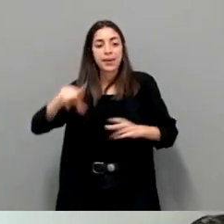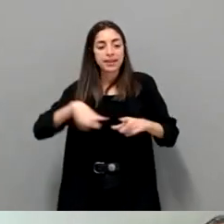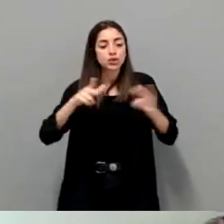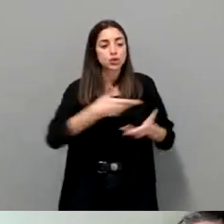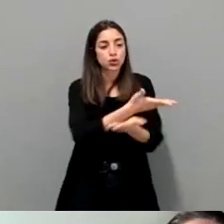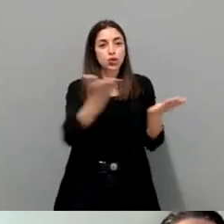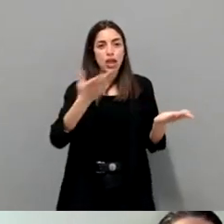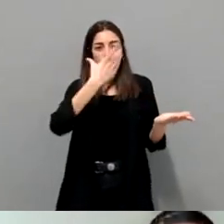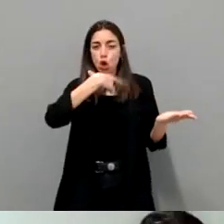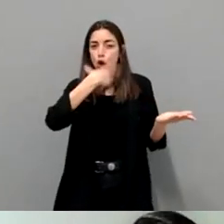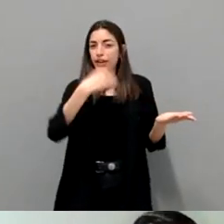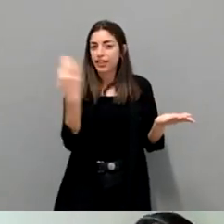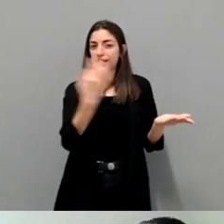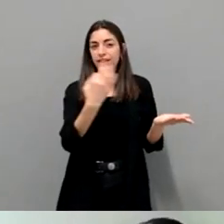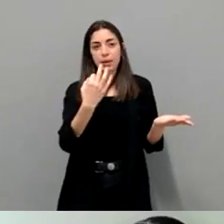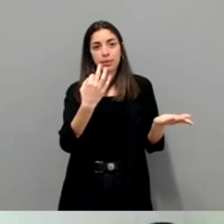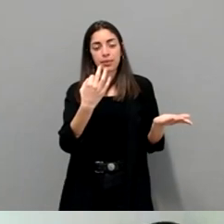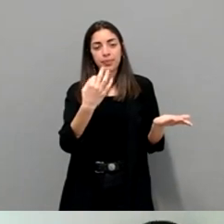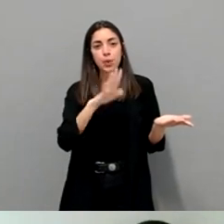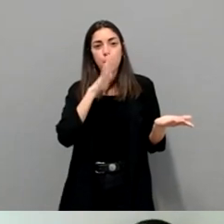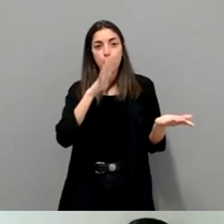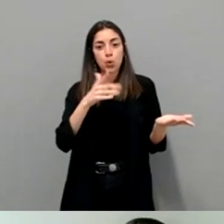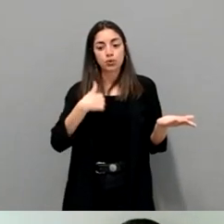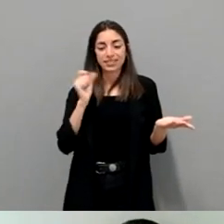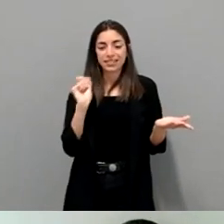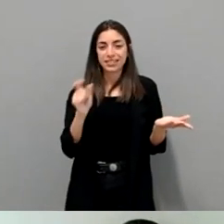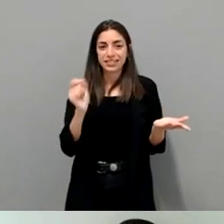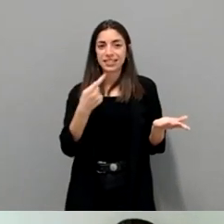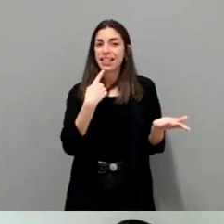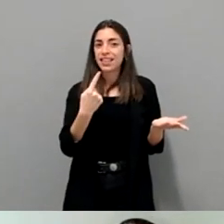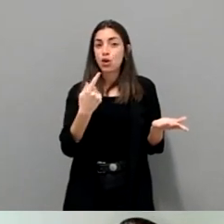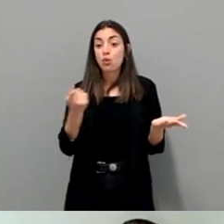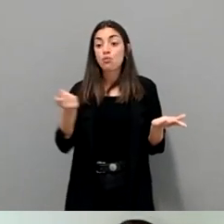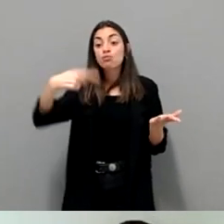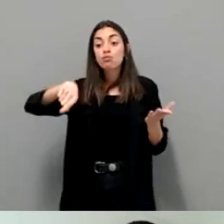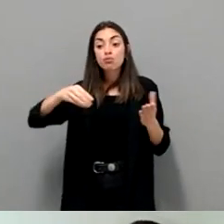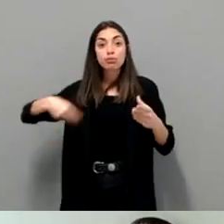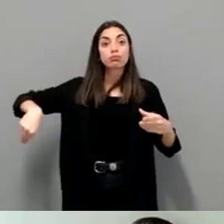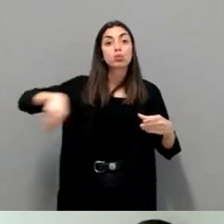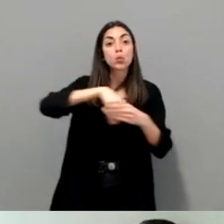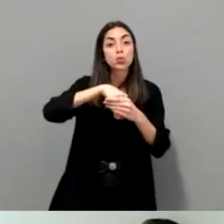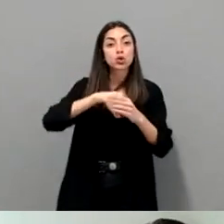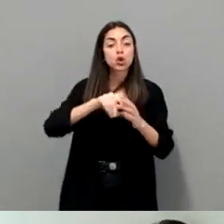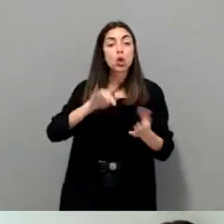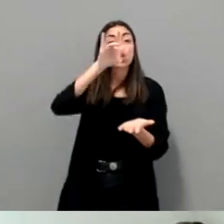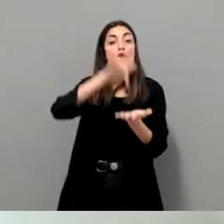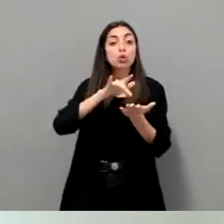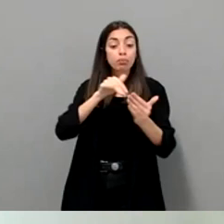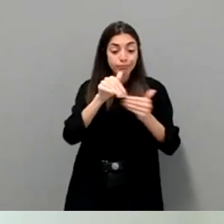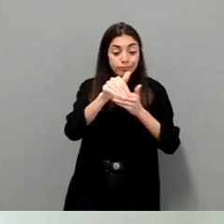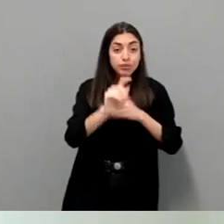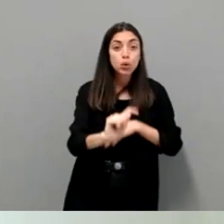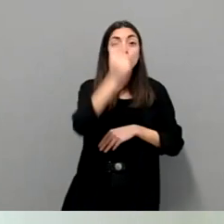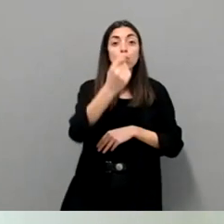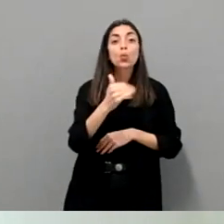Yo siempre digo que vuestra inclusión llegará cuando la sociedad esté